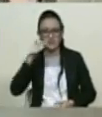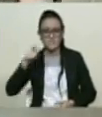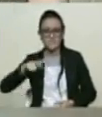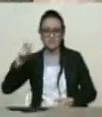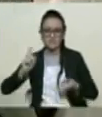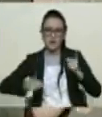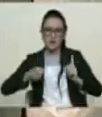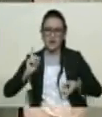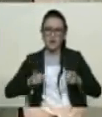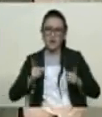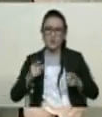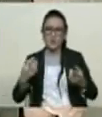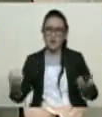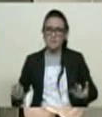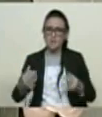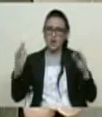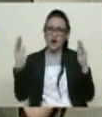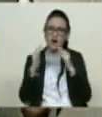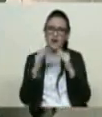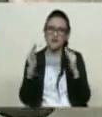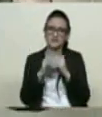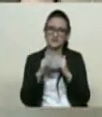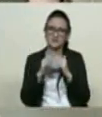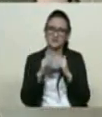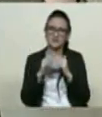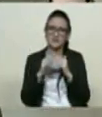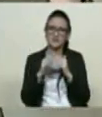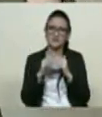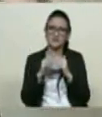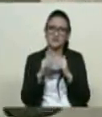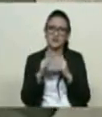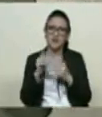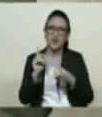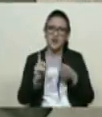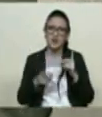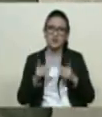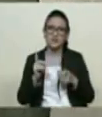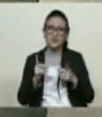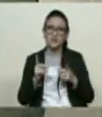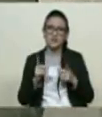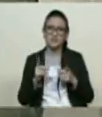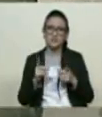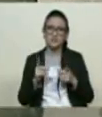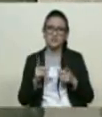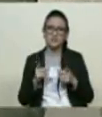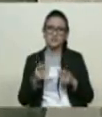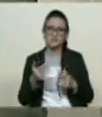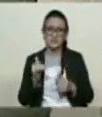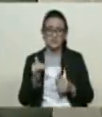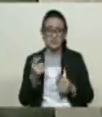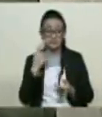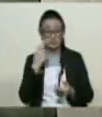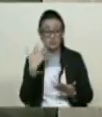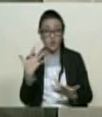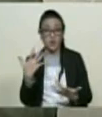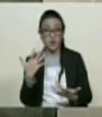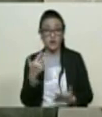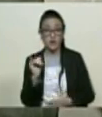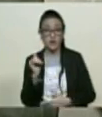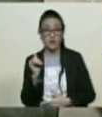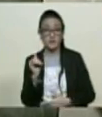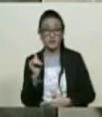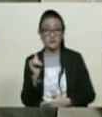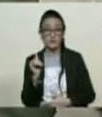algunos quemaron sus casas, algunos quemaron, bueno, muchos, teníamos unas imágenes, tenemos imágenes